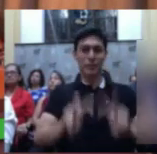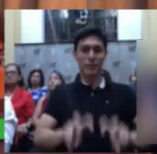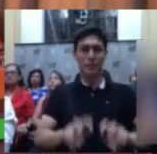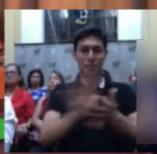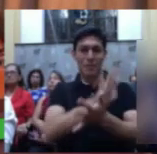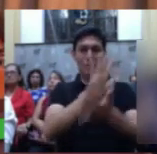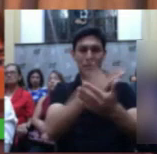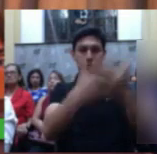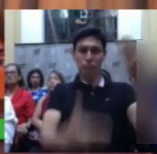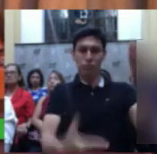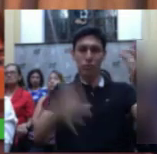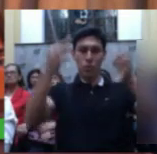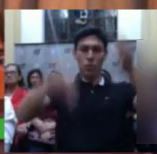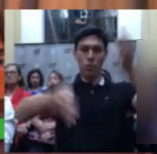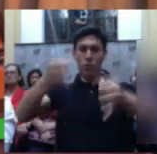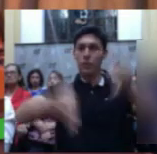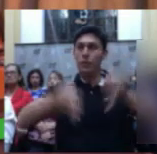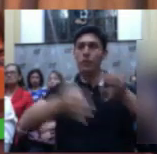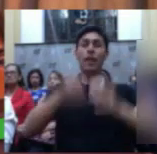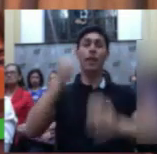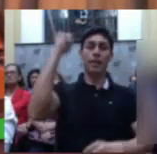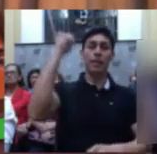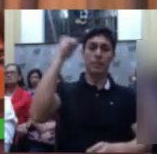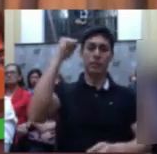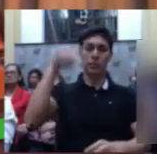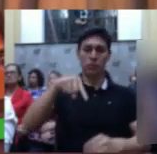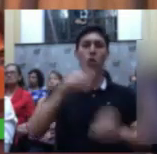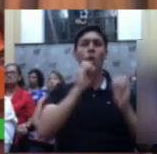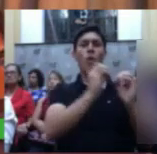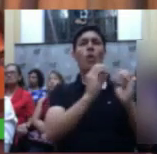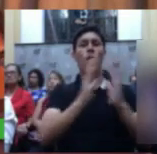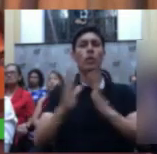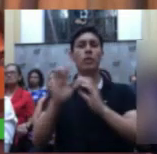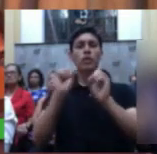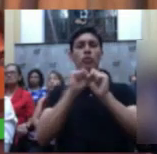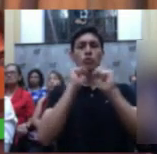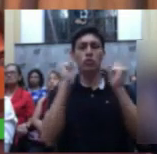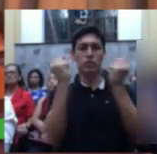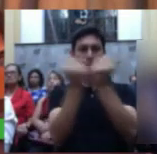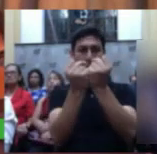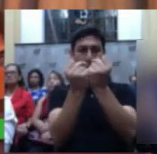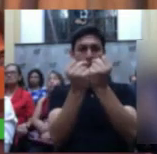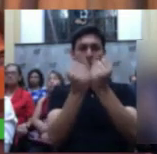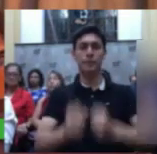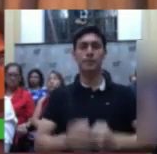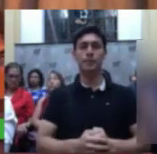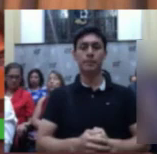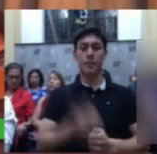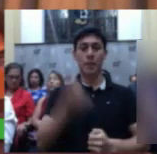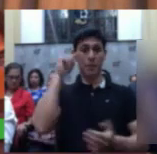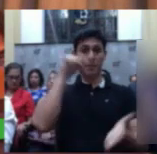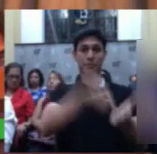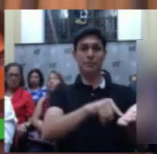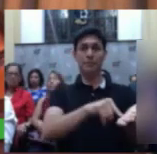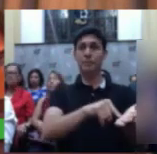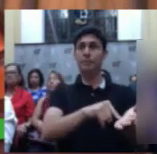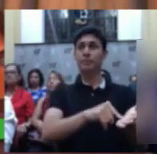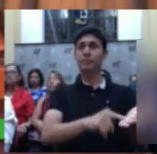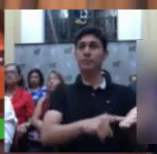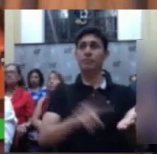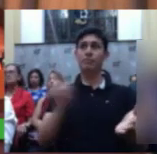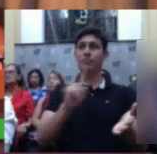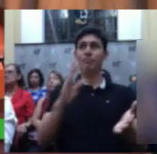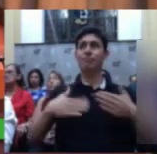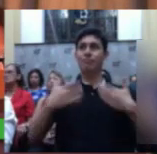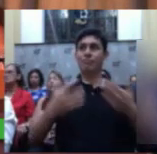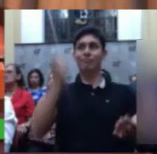derecho, antes que un orden lógico, es un orden social. Por ello, no puede ser comprendido